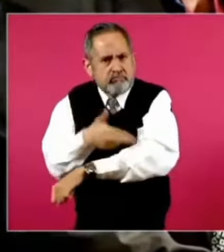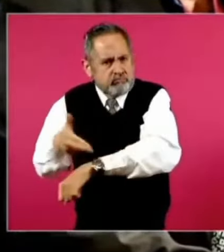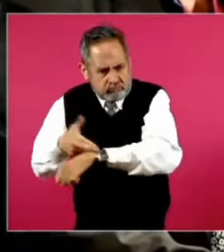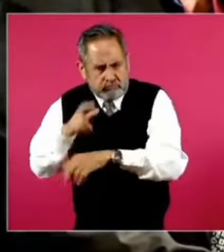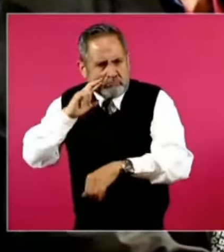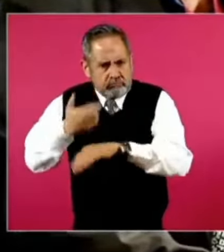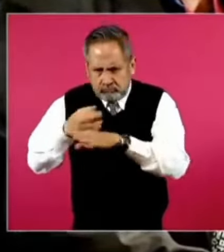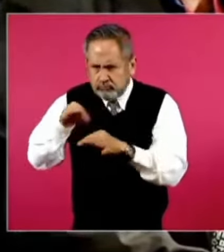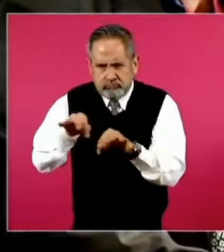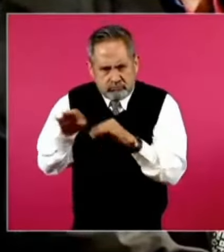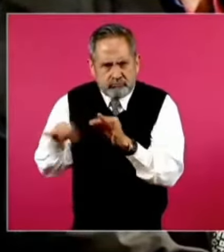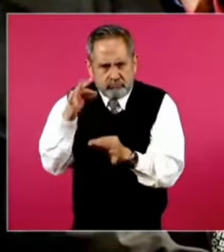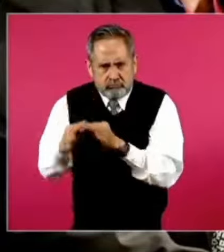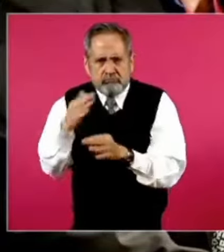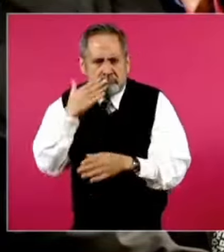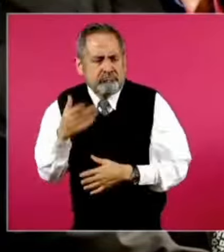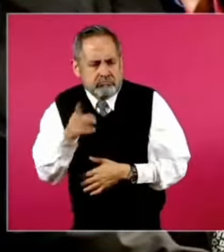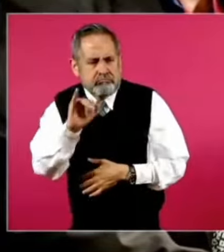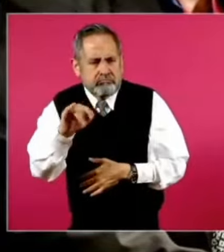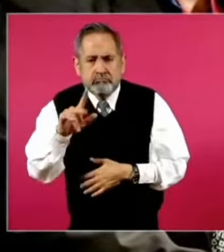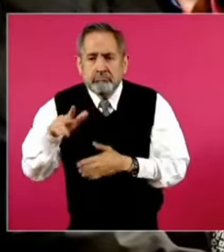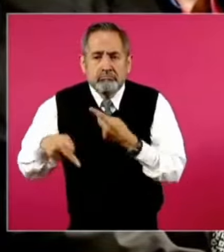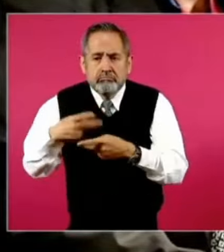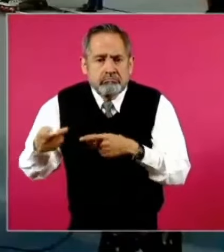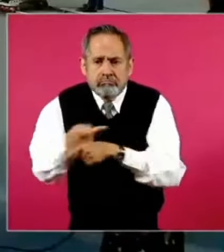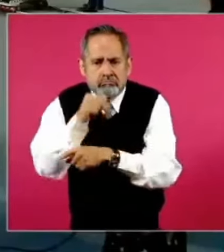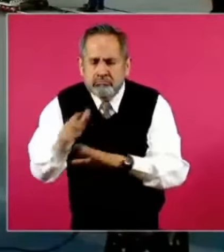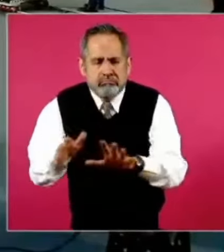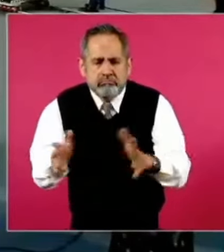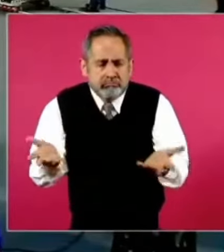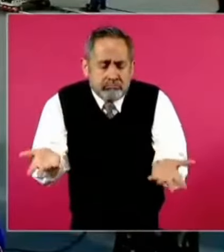trabajo, pero no prosperó en nada más. Sí, pero